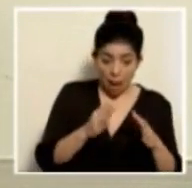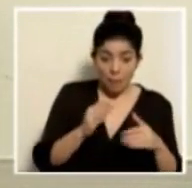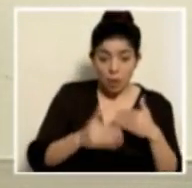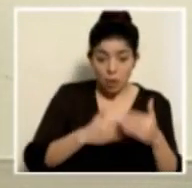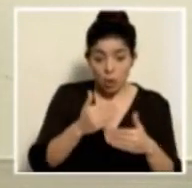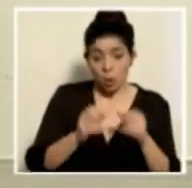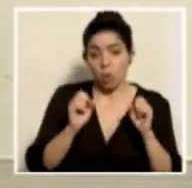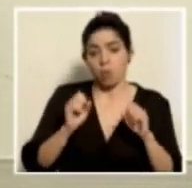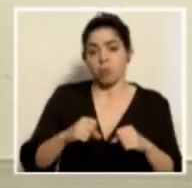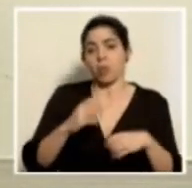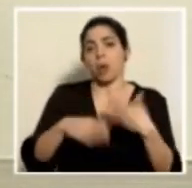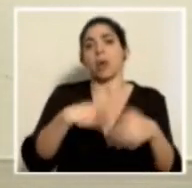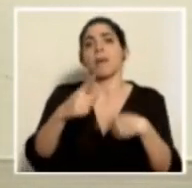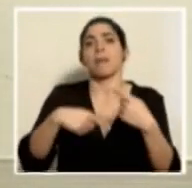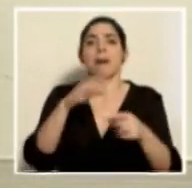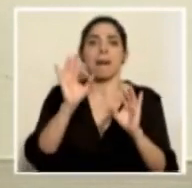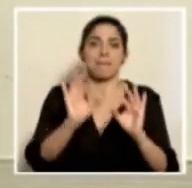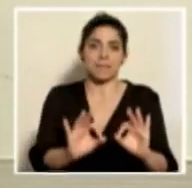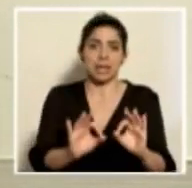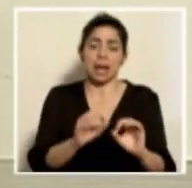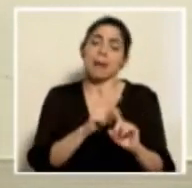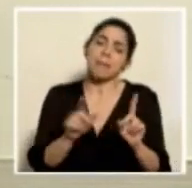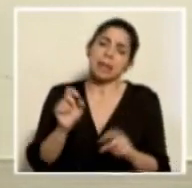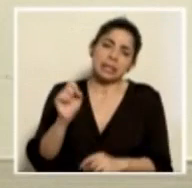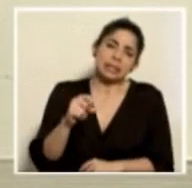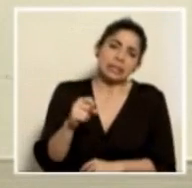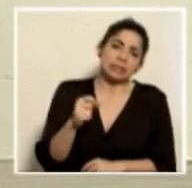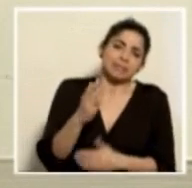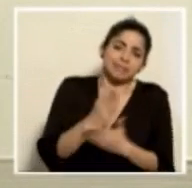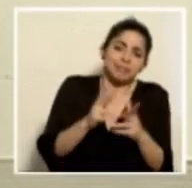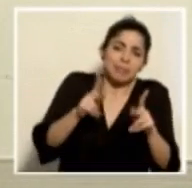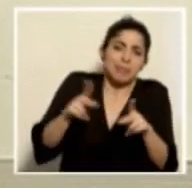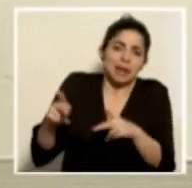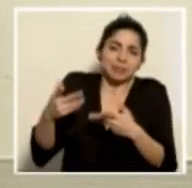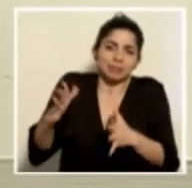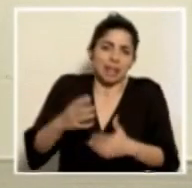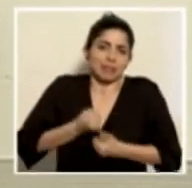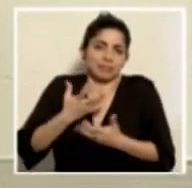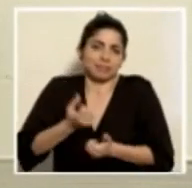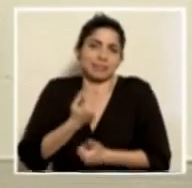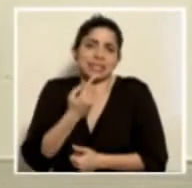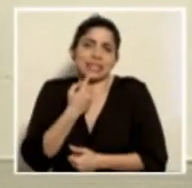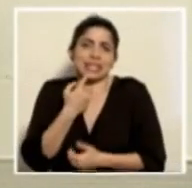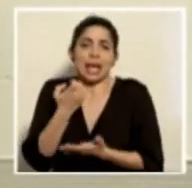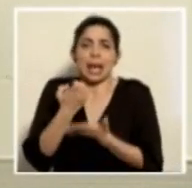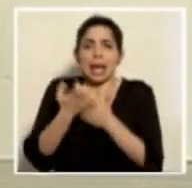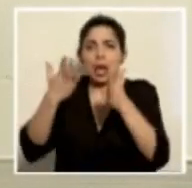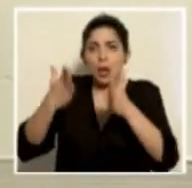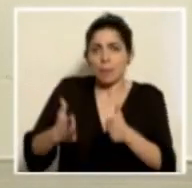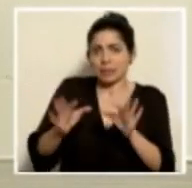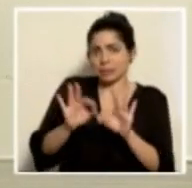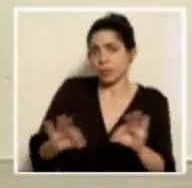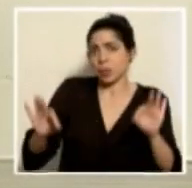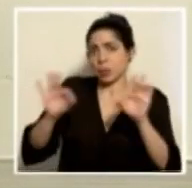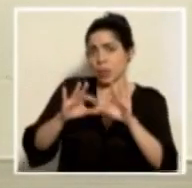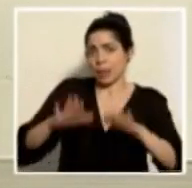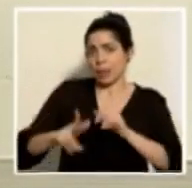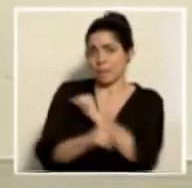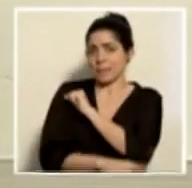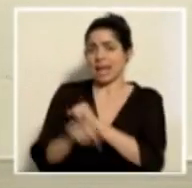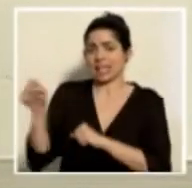bien. Pero sí, y creo que hay personas que lo han expresado, economistas importantes en el